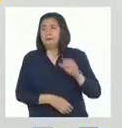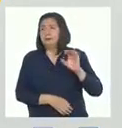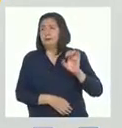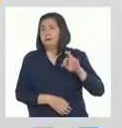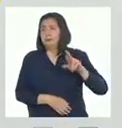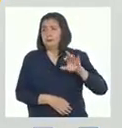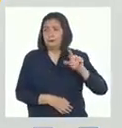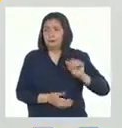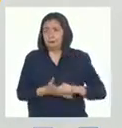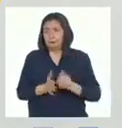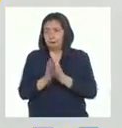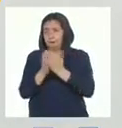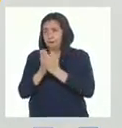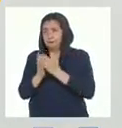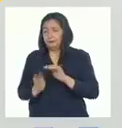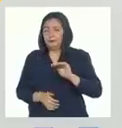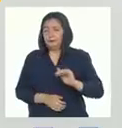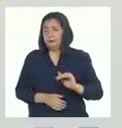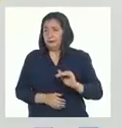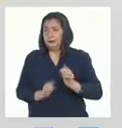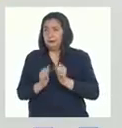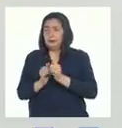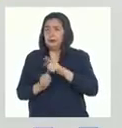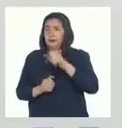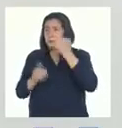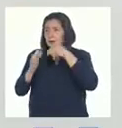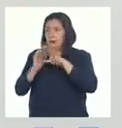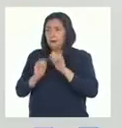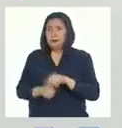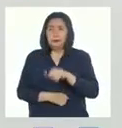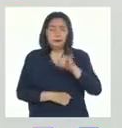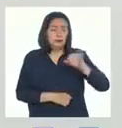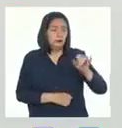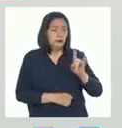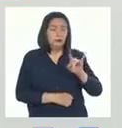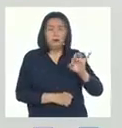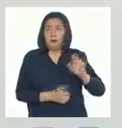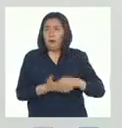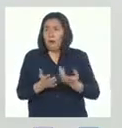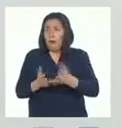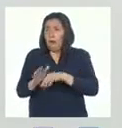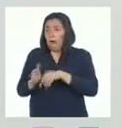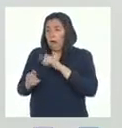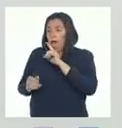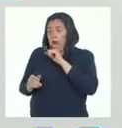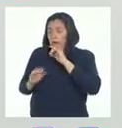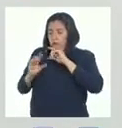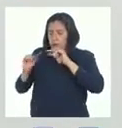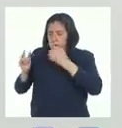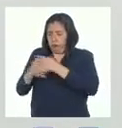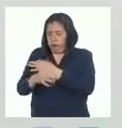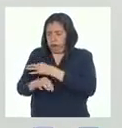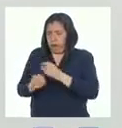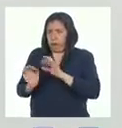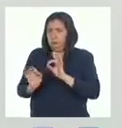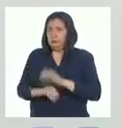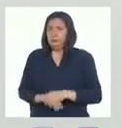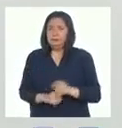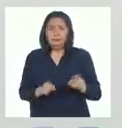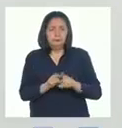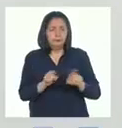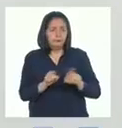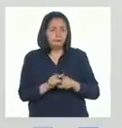Enrique Congraes con su obra El niño de Junto al Cielo y a Julio Ramón Ribeiro con Los gallinazos sin plumas.